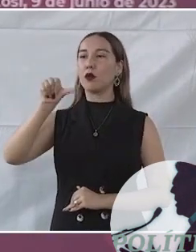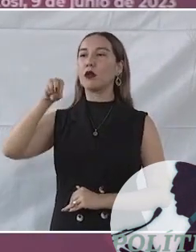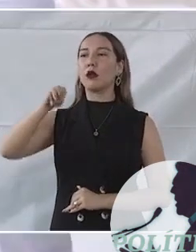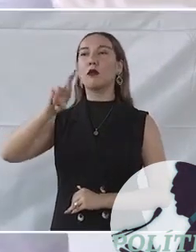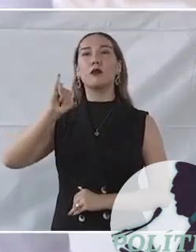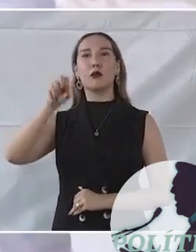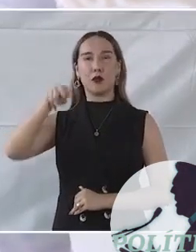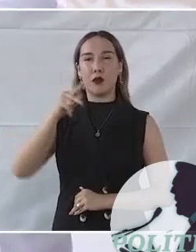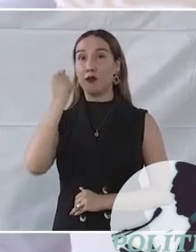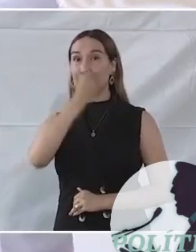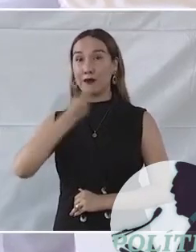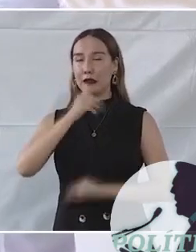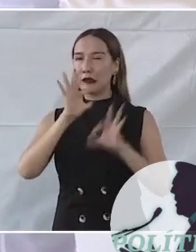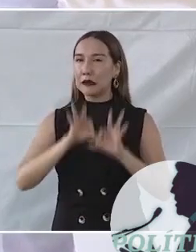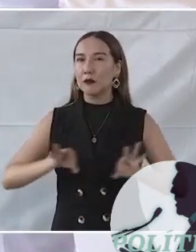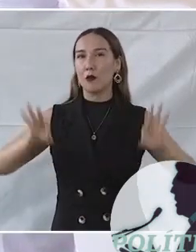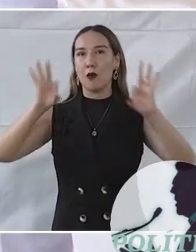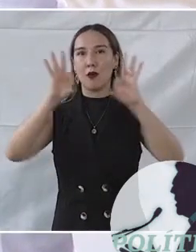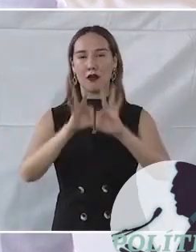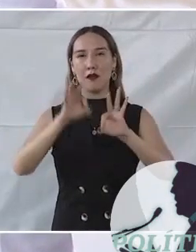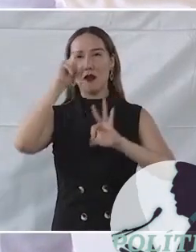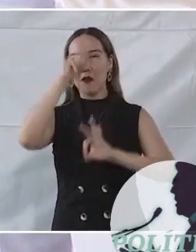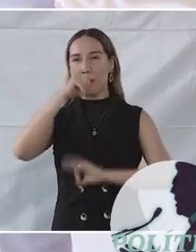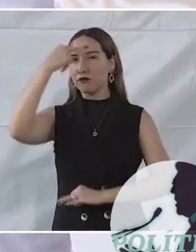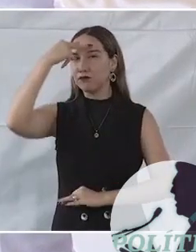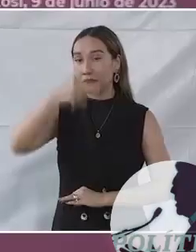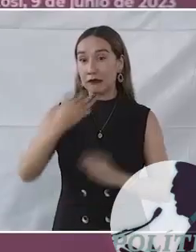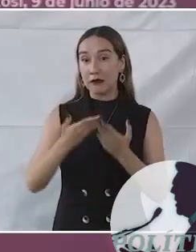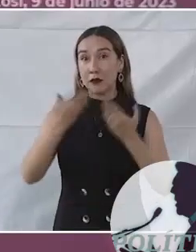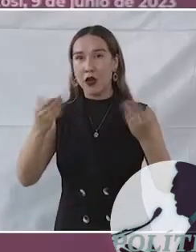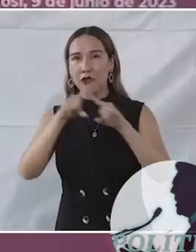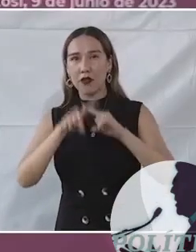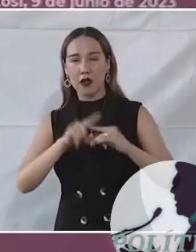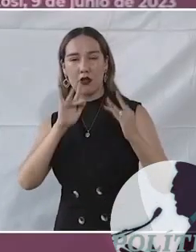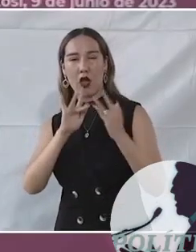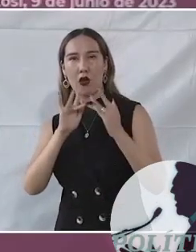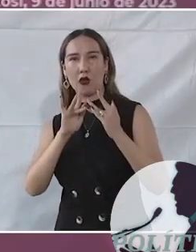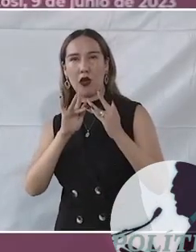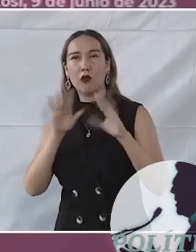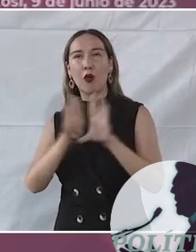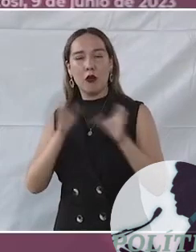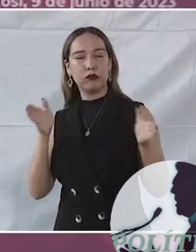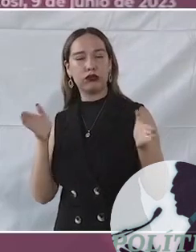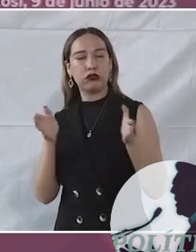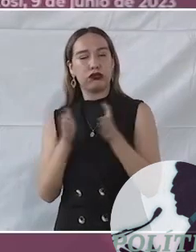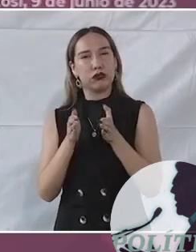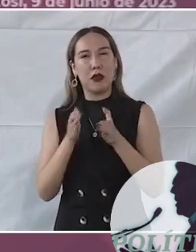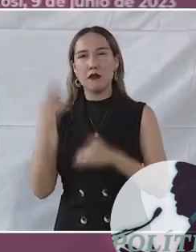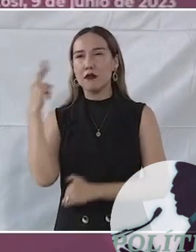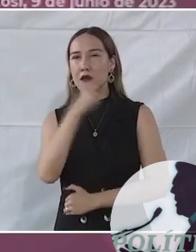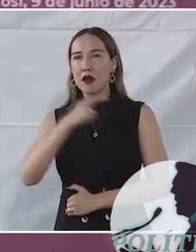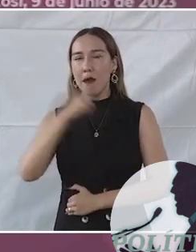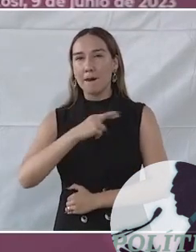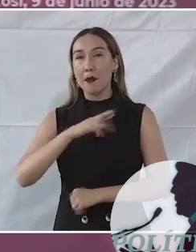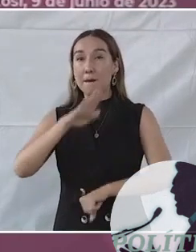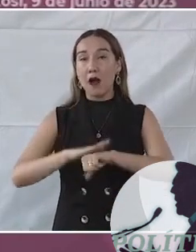Tren Maya para el sureste del país, porque se va a reducir las distancias entre municipios y se va a potencializar el turismo que llega a